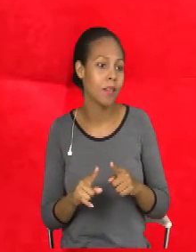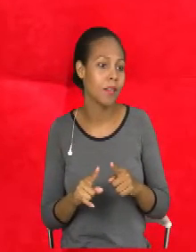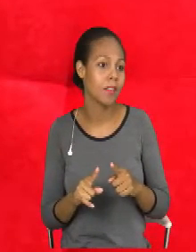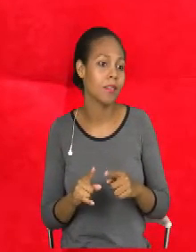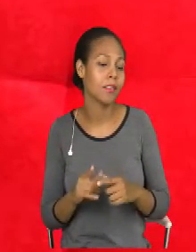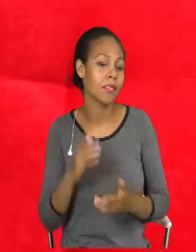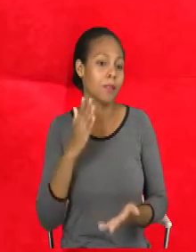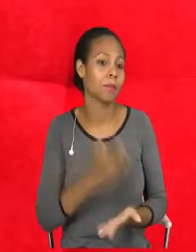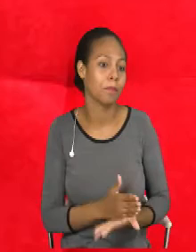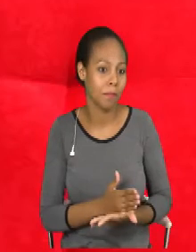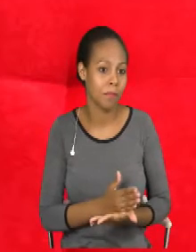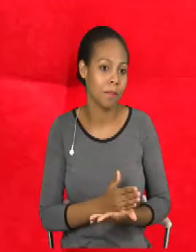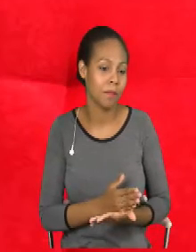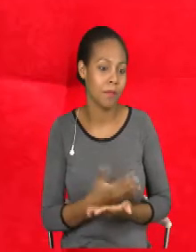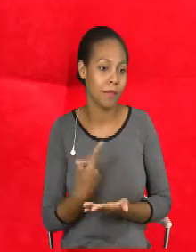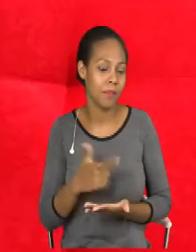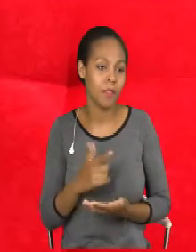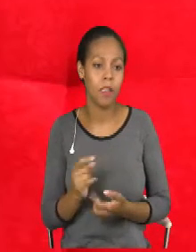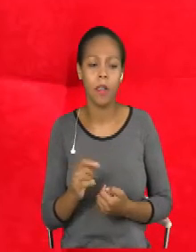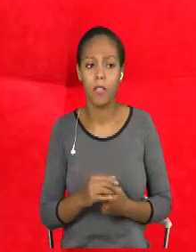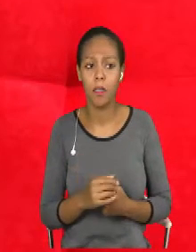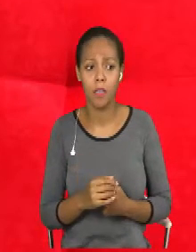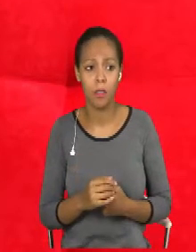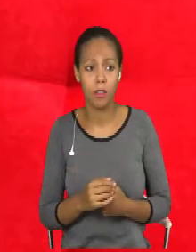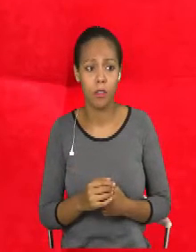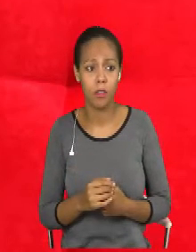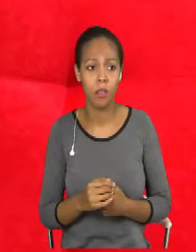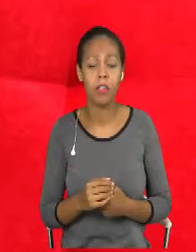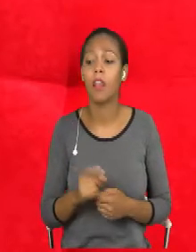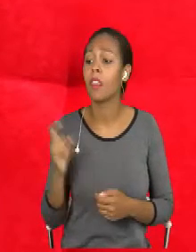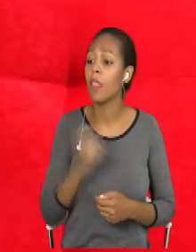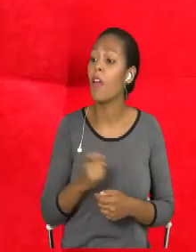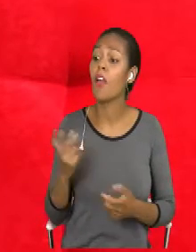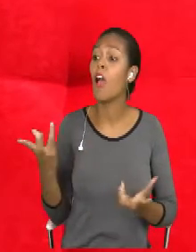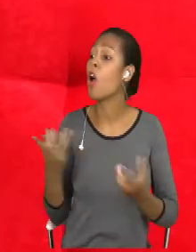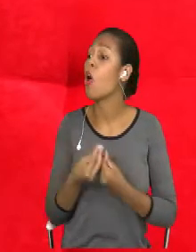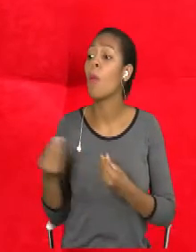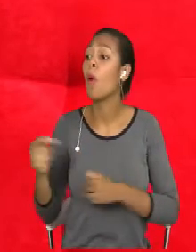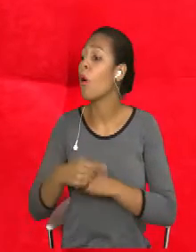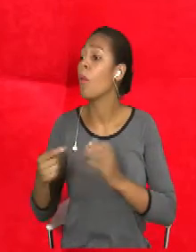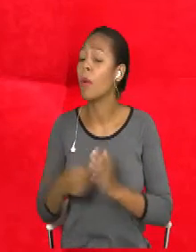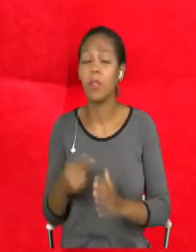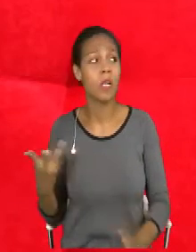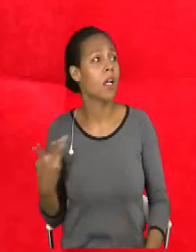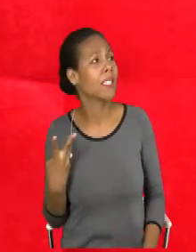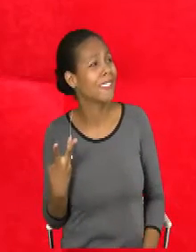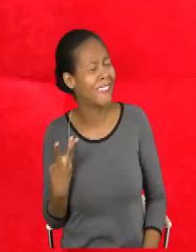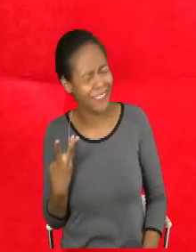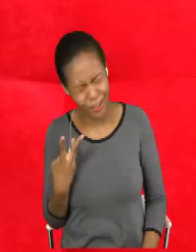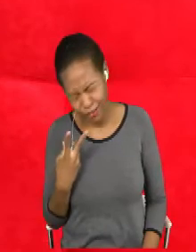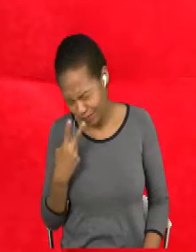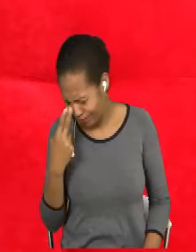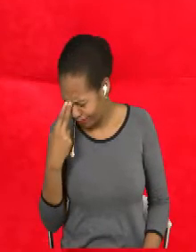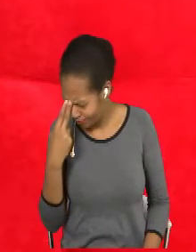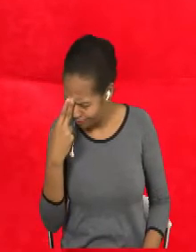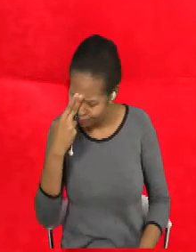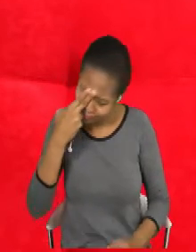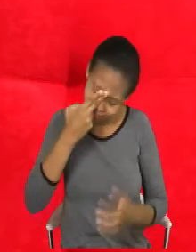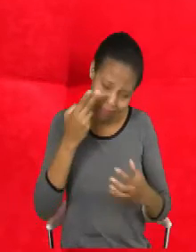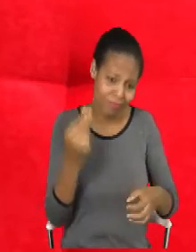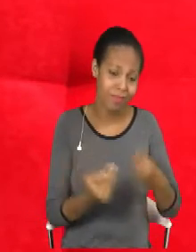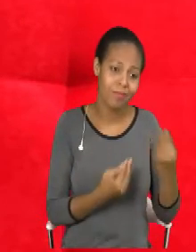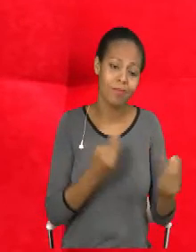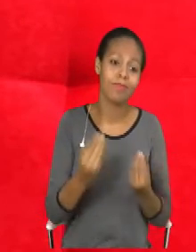pero. ¿Cuál es? Tiene que venir todo el equipo. En ese momento no sabíamos qué hacer